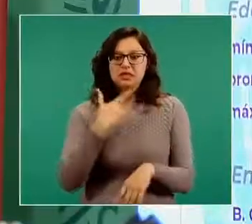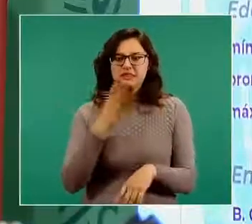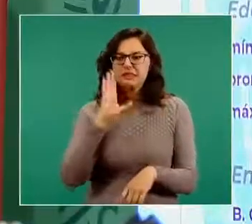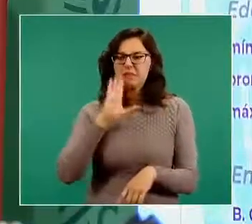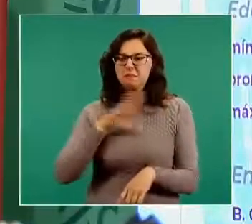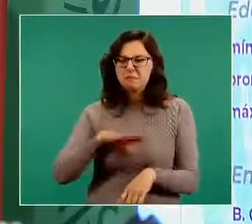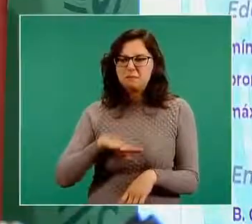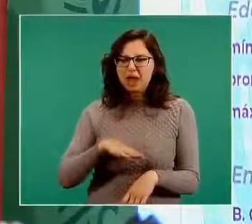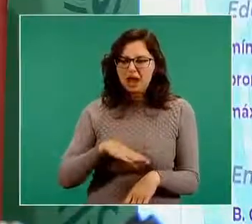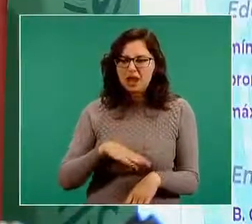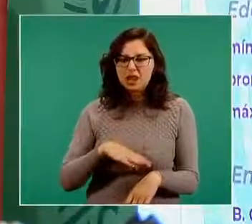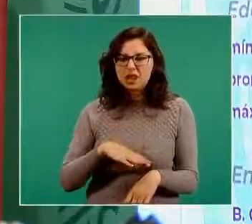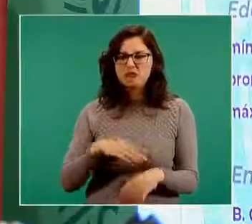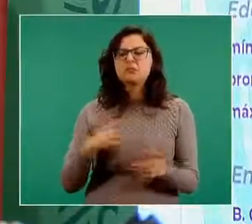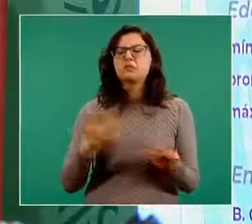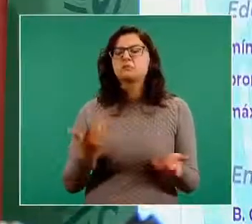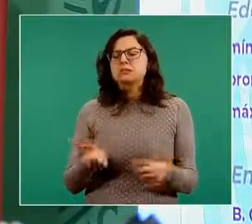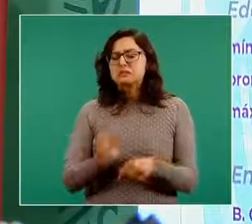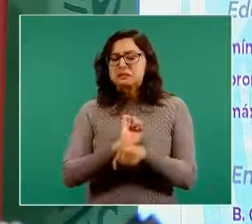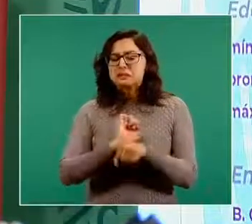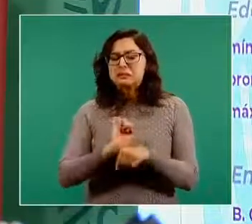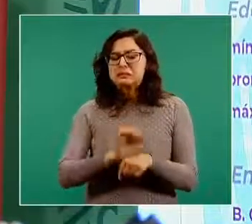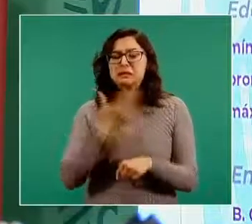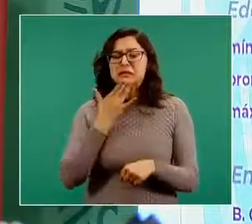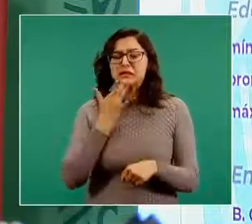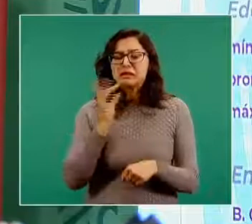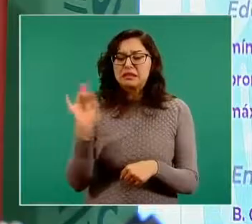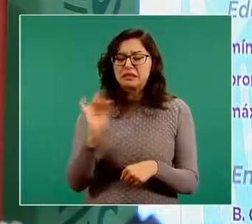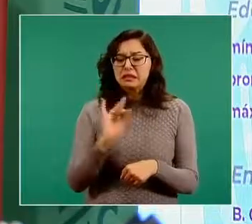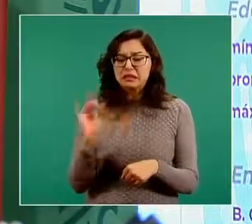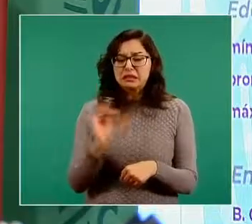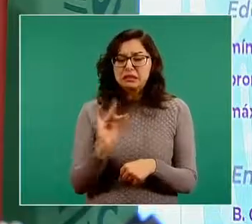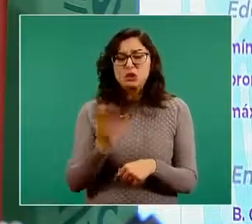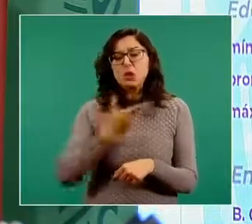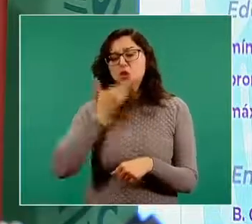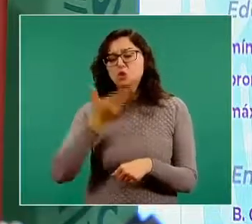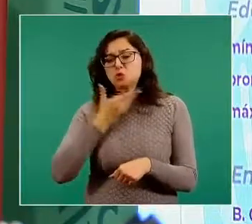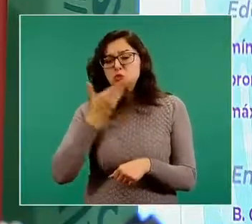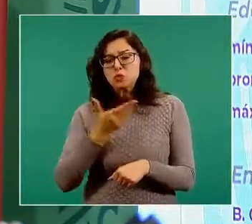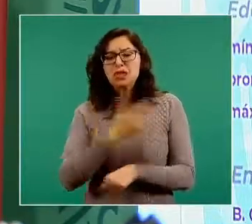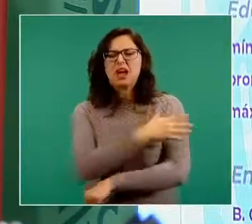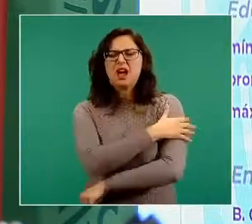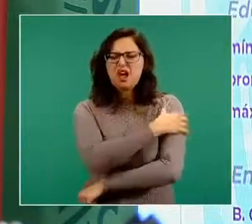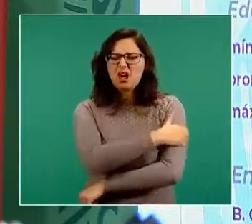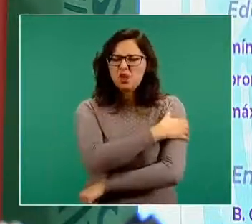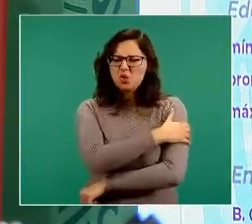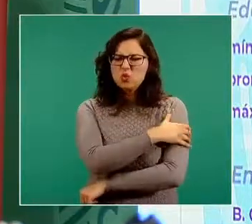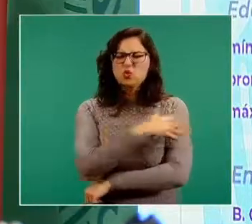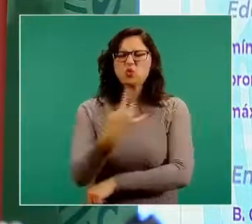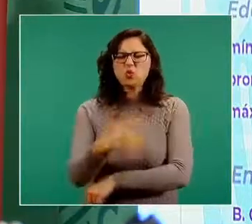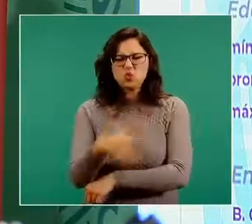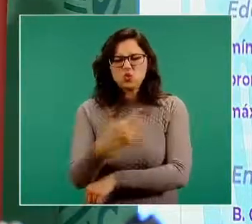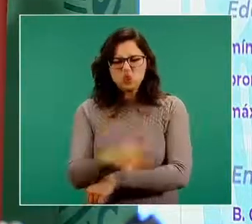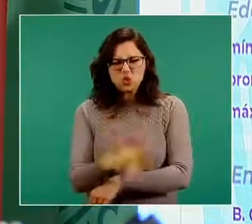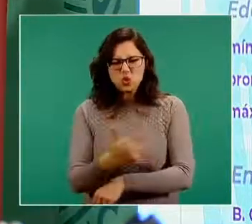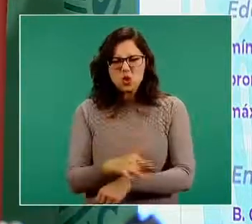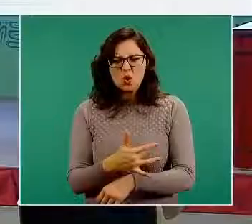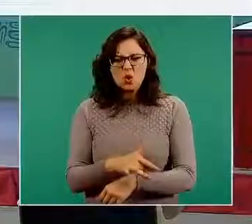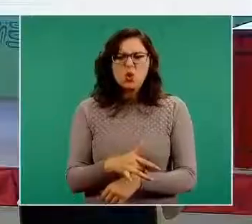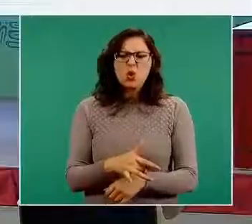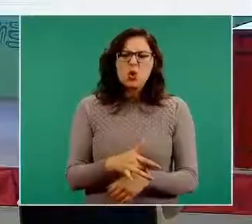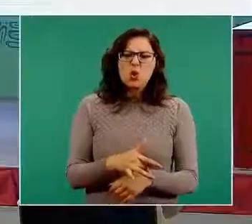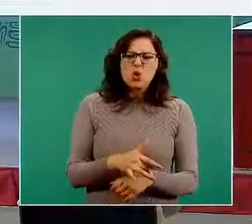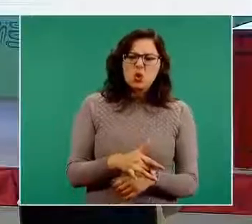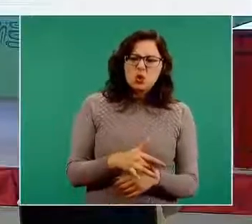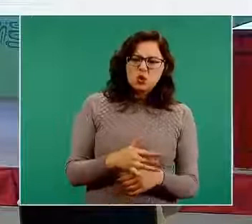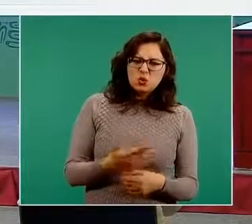la vacuna o en los siguientes días. Los más comunes son dolor en el sitio de inyección,